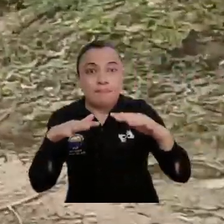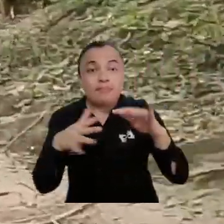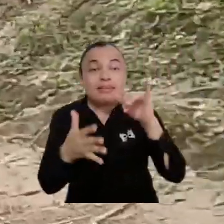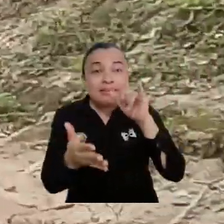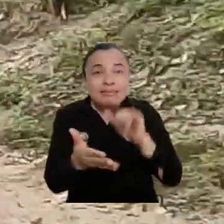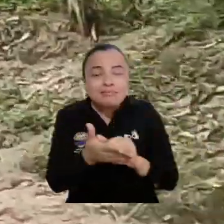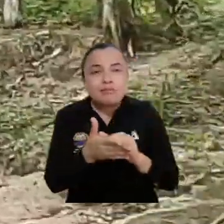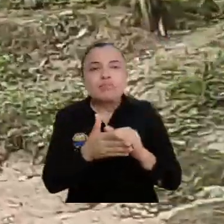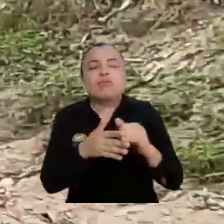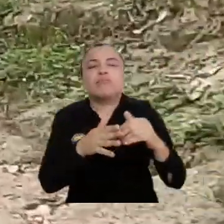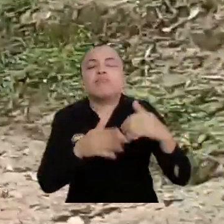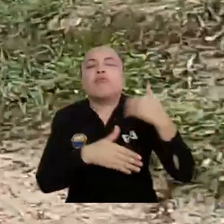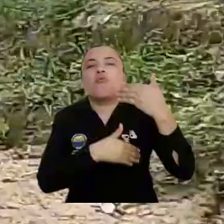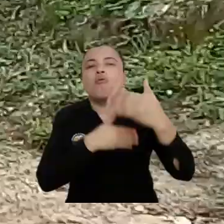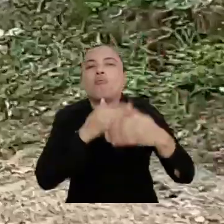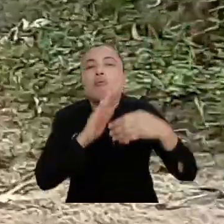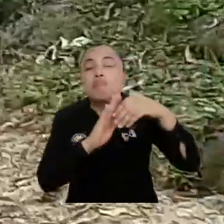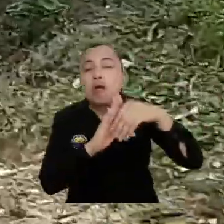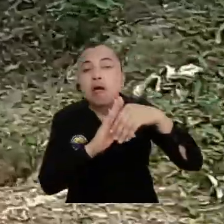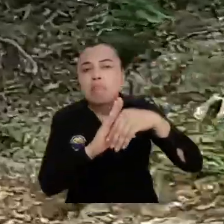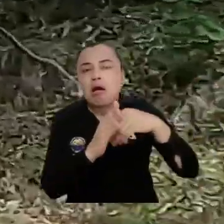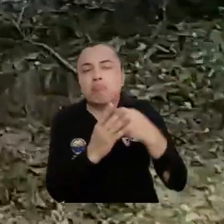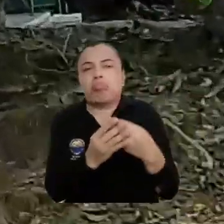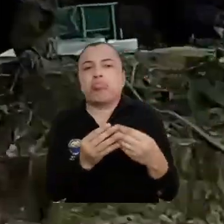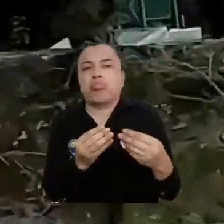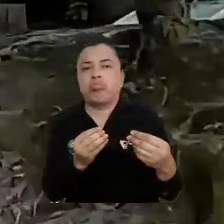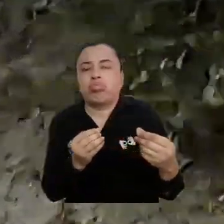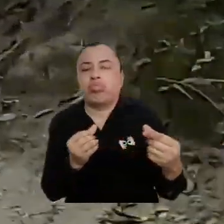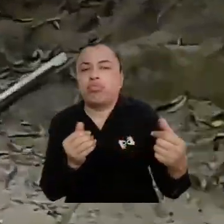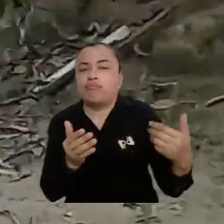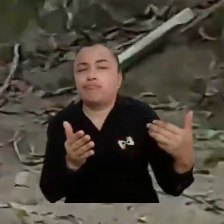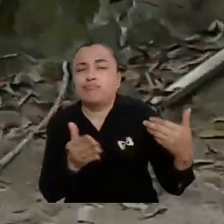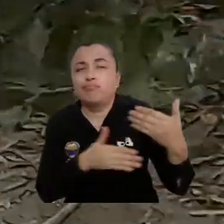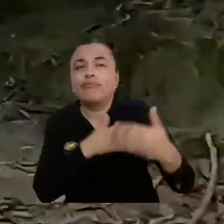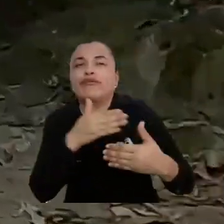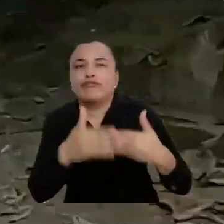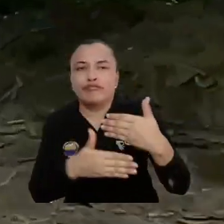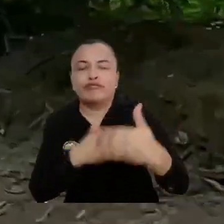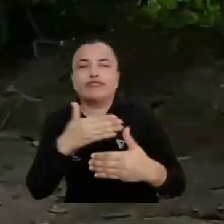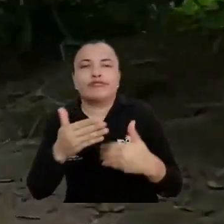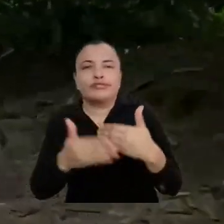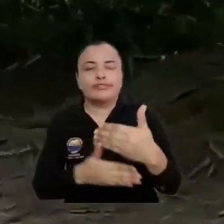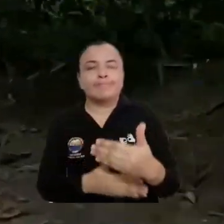a resquebrajarse mucho antes de que aparecieran las ruinas.